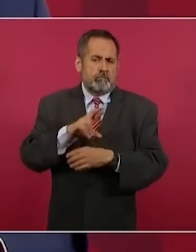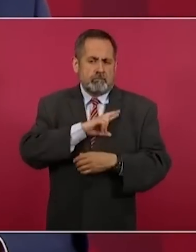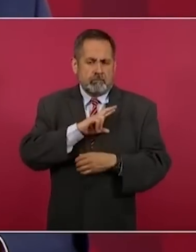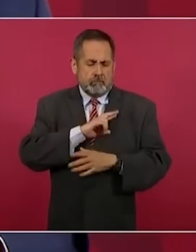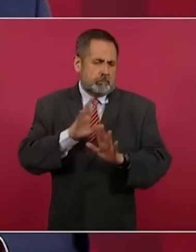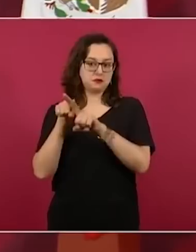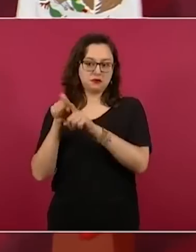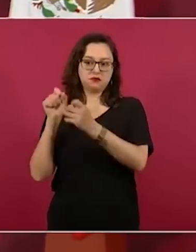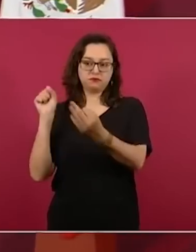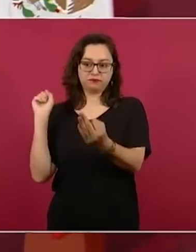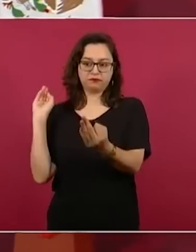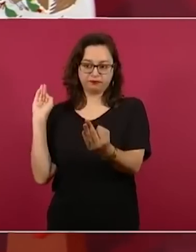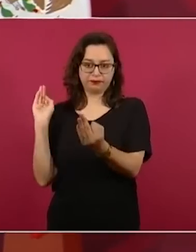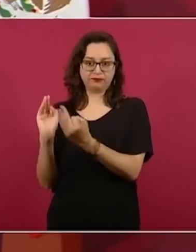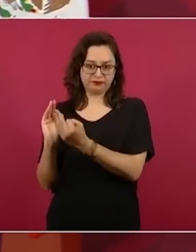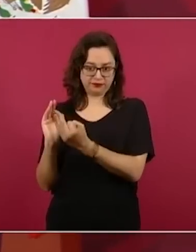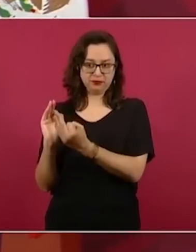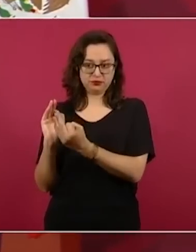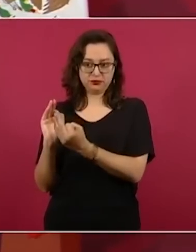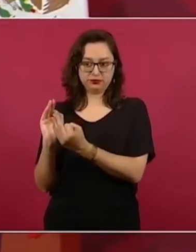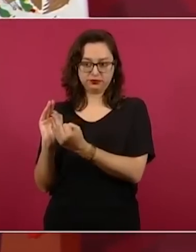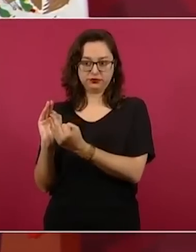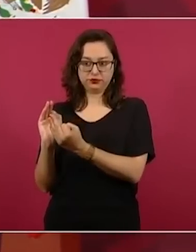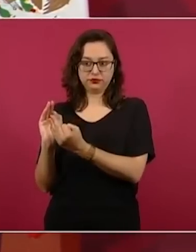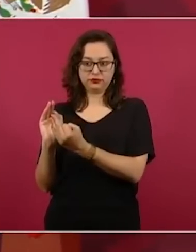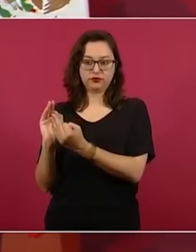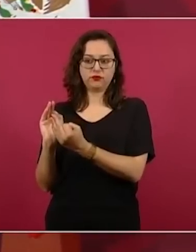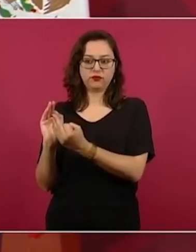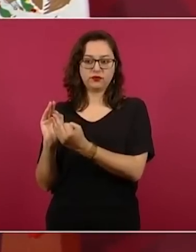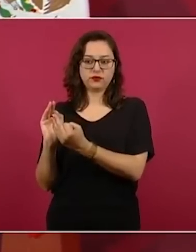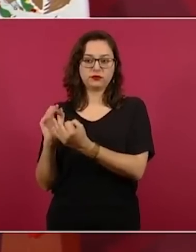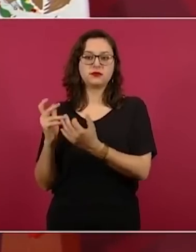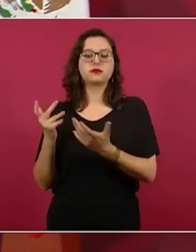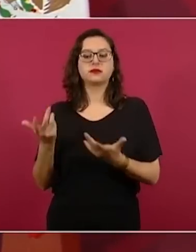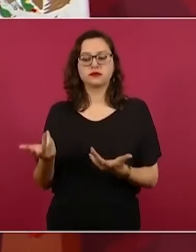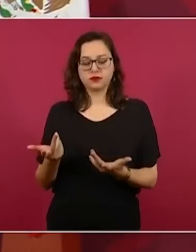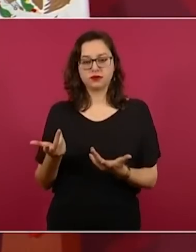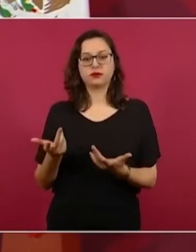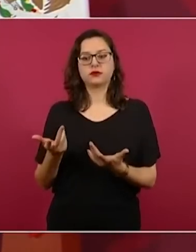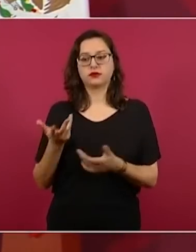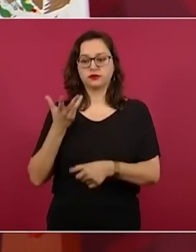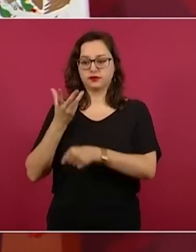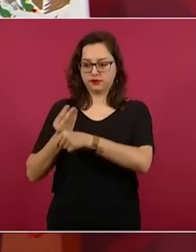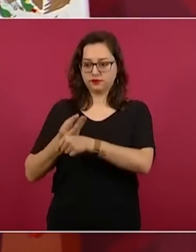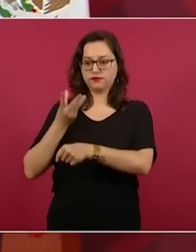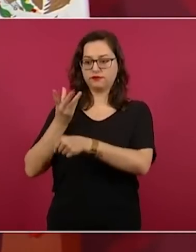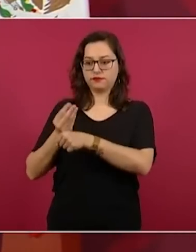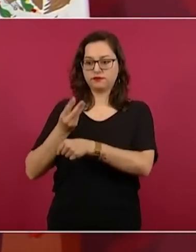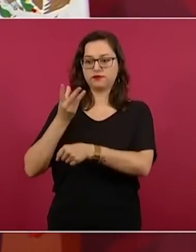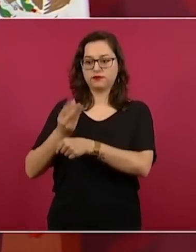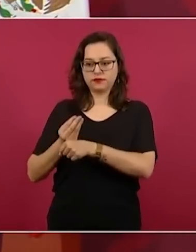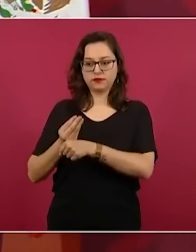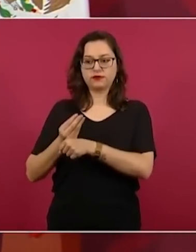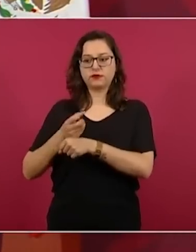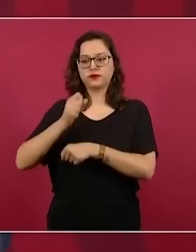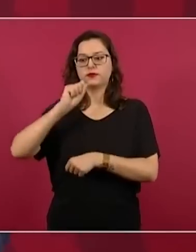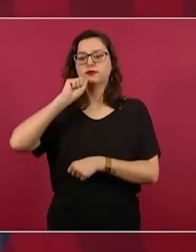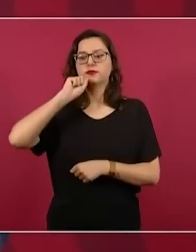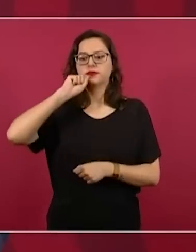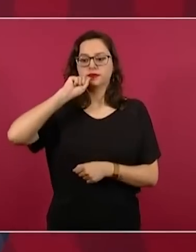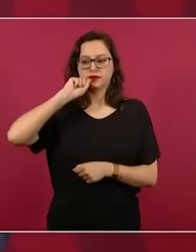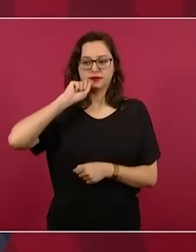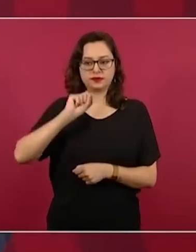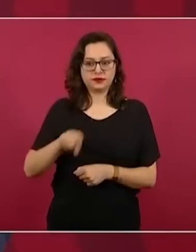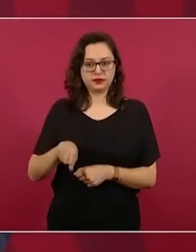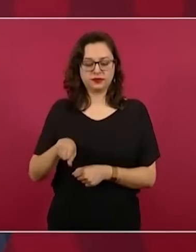mineral. En Palacio Nacional, el mandatario federal destacó que México y Bolivia tienen coincidencias en torno a este mineral, como